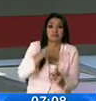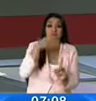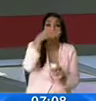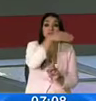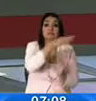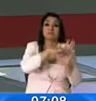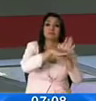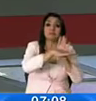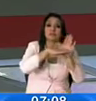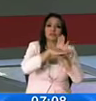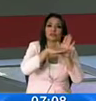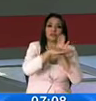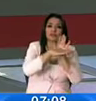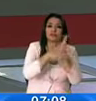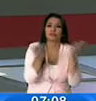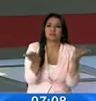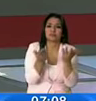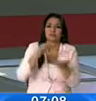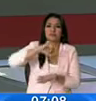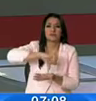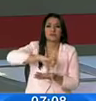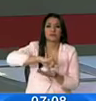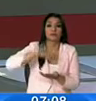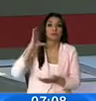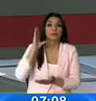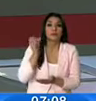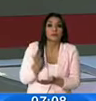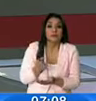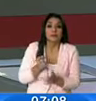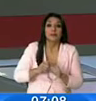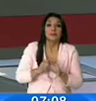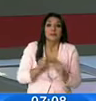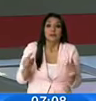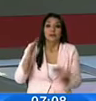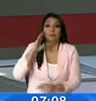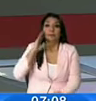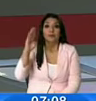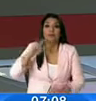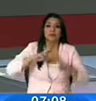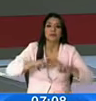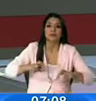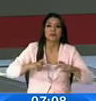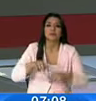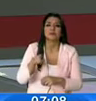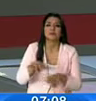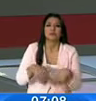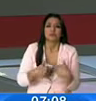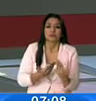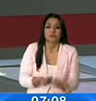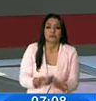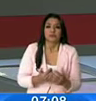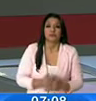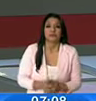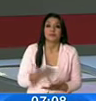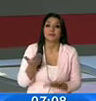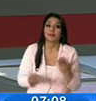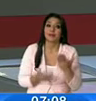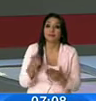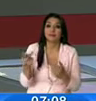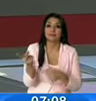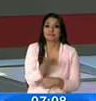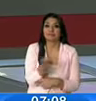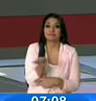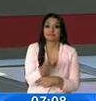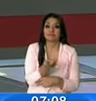dinero en un banco allá en la ciudad de Cuenca. Sin embargo, la policía investiga este hecho que tiene que ver con ajuste de cuentas.